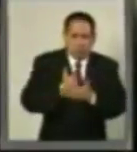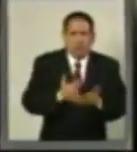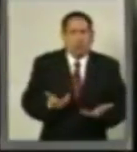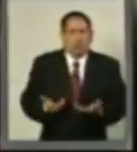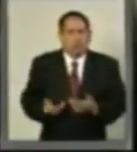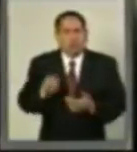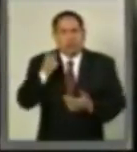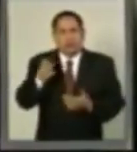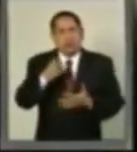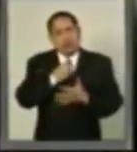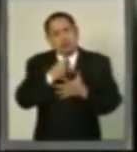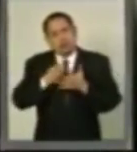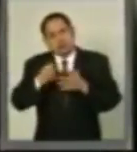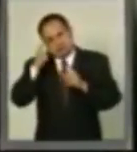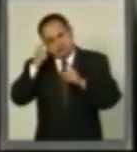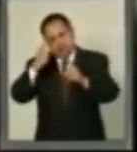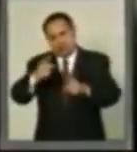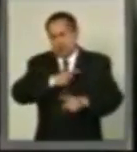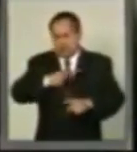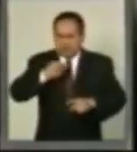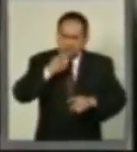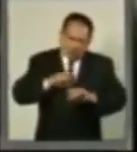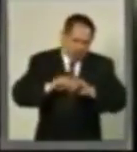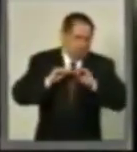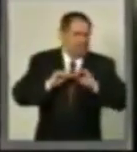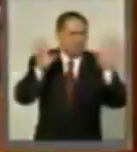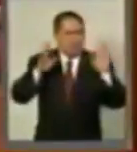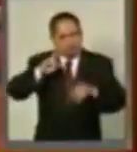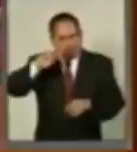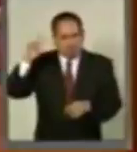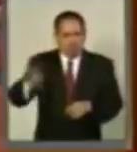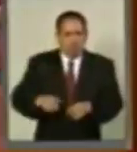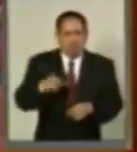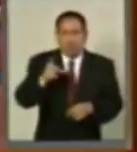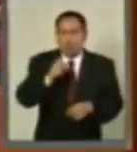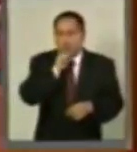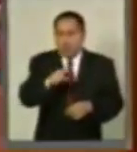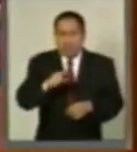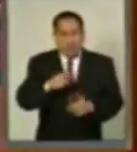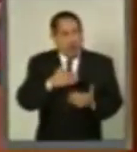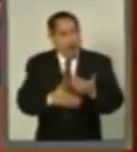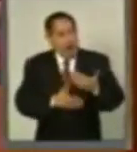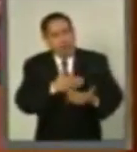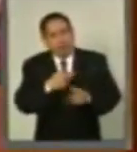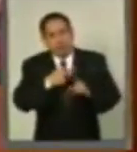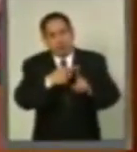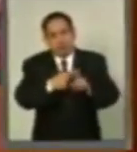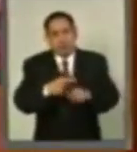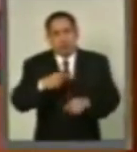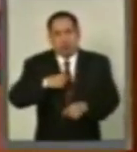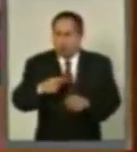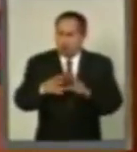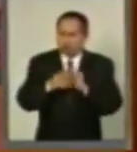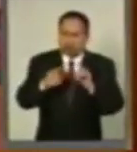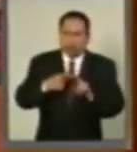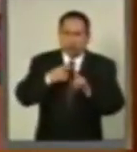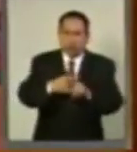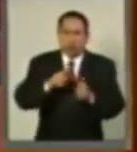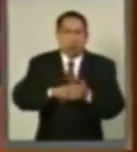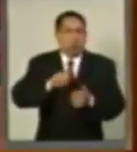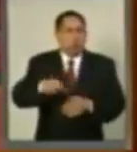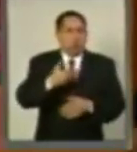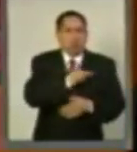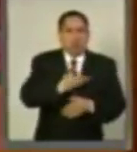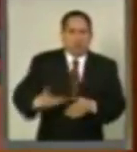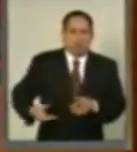Esos son los retos, hay que hablar claro, pero también hay que hablar de avances. Y hoy yo me refiero, como presidenta